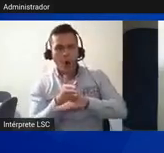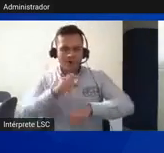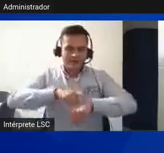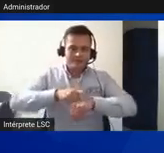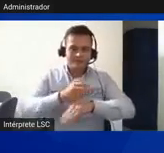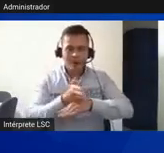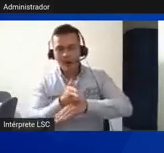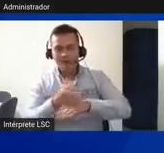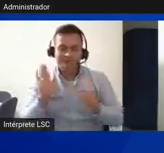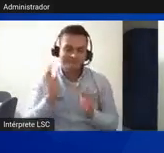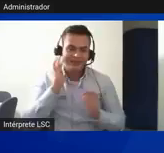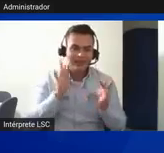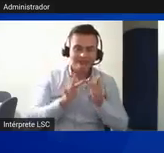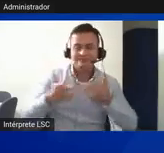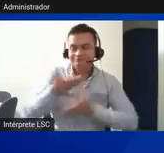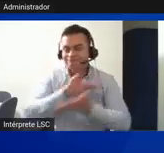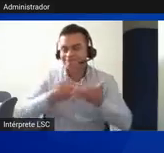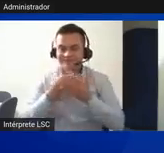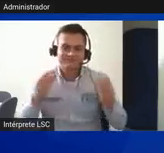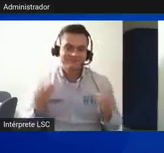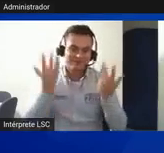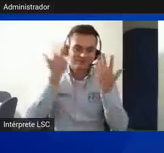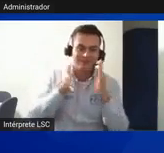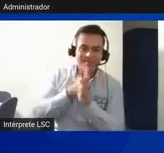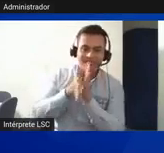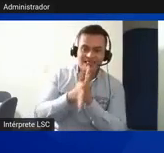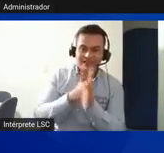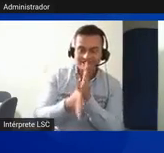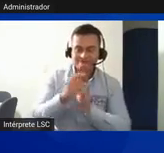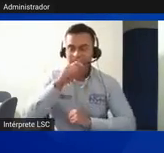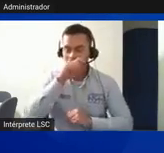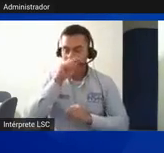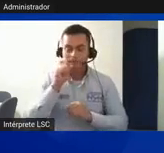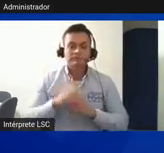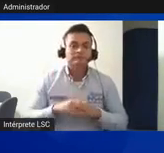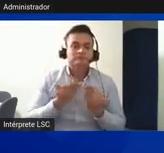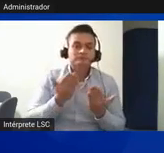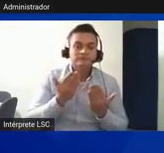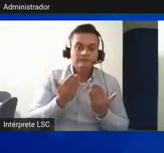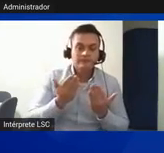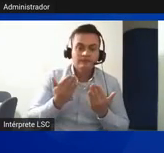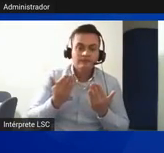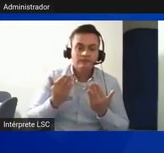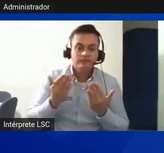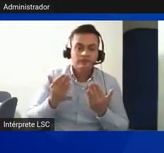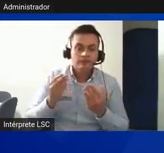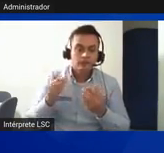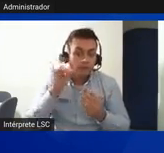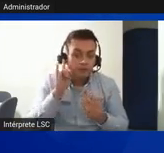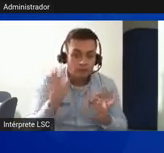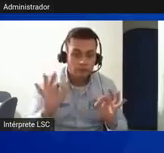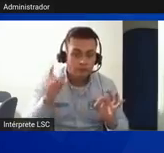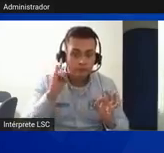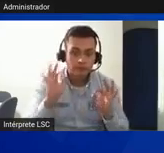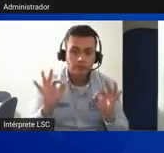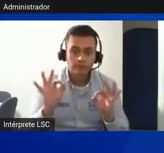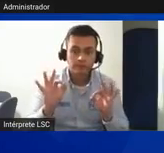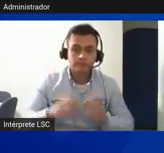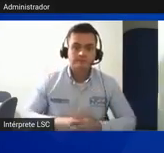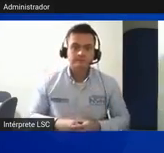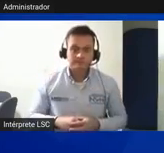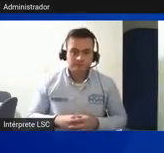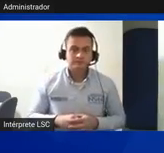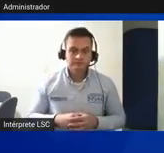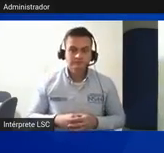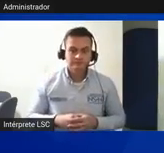la expectativa de este webinar, no sé si estamos teniendo, ¿me están escuchando?